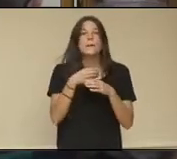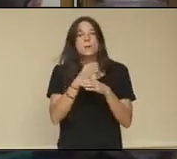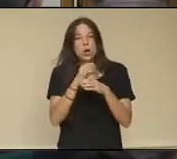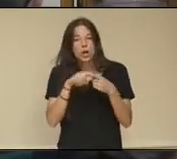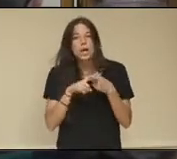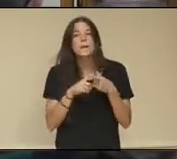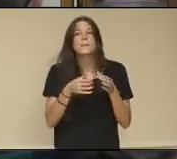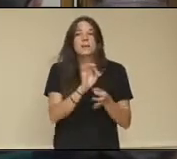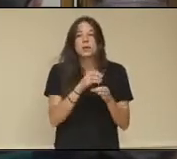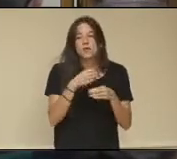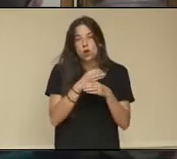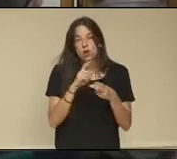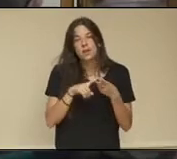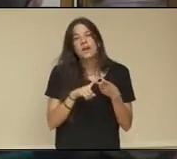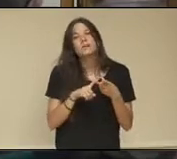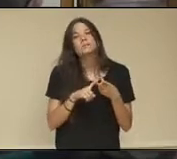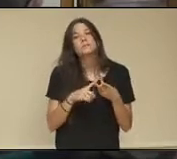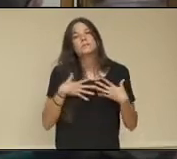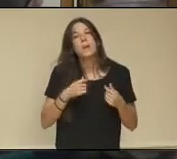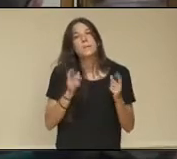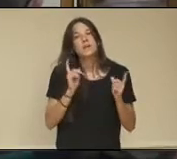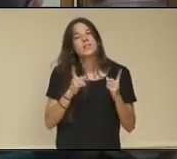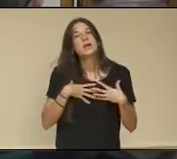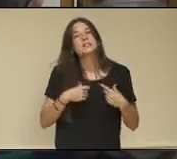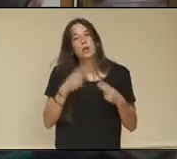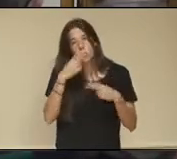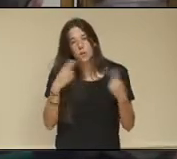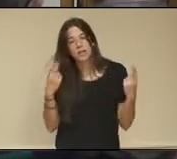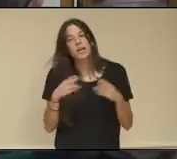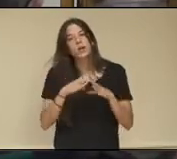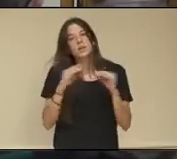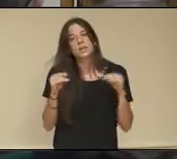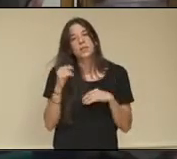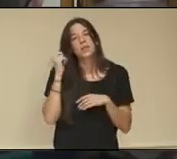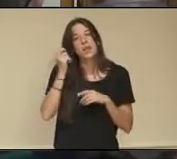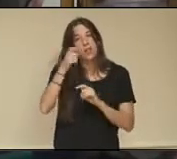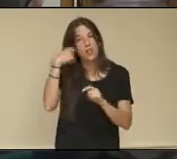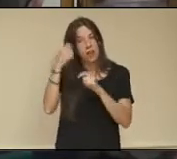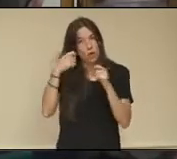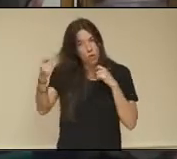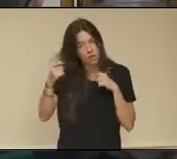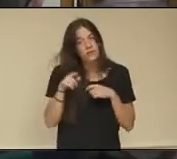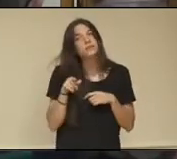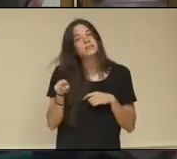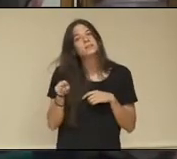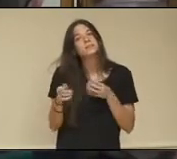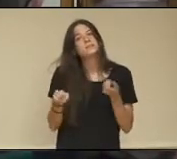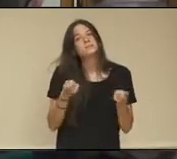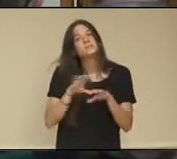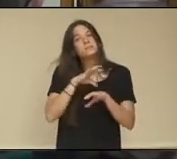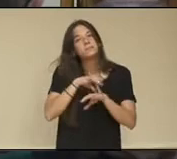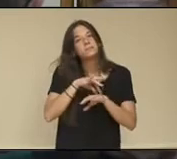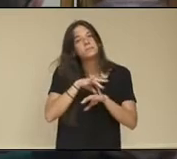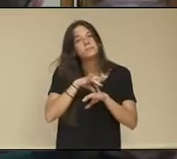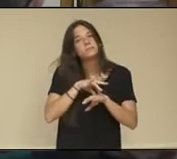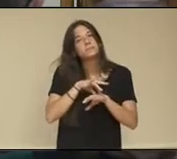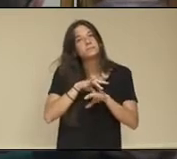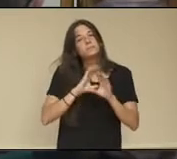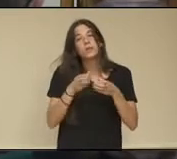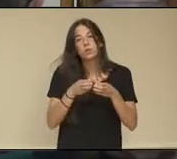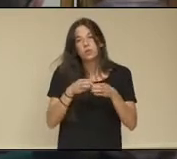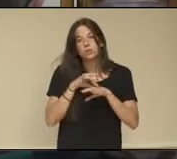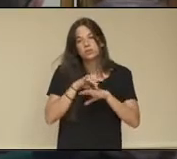Preventiva y Salud Pública en la Universidad de Zaragoza y dirige el grupo de micobacterias desde el